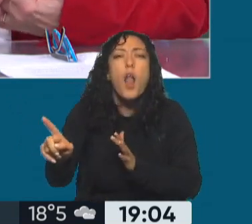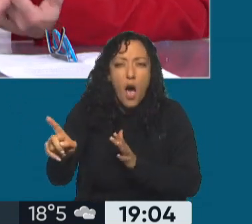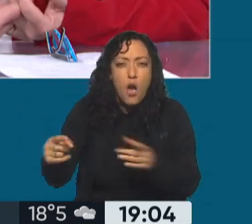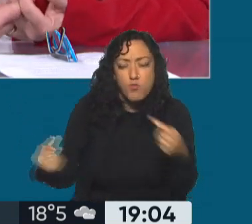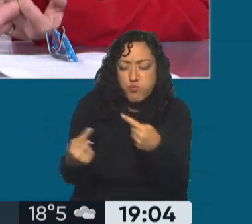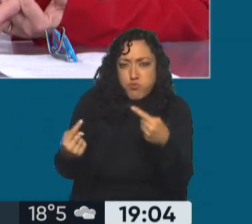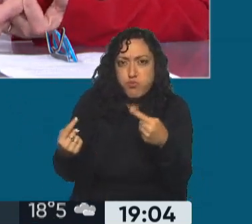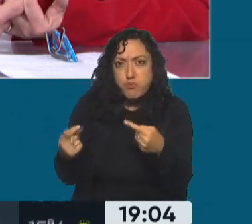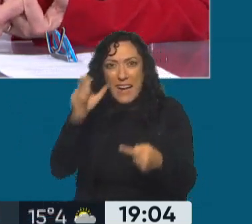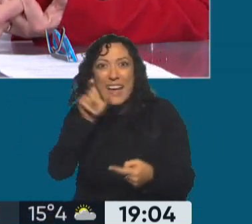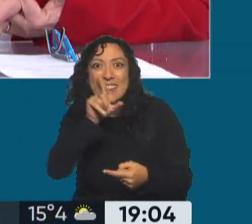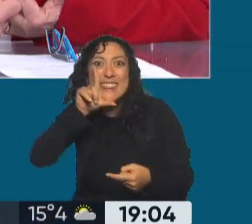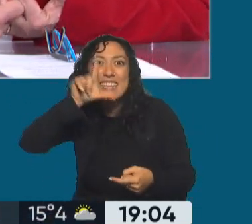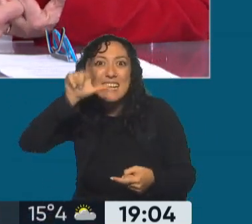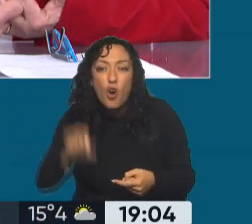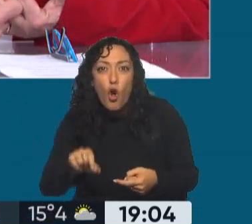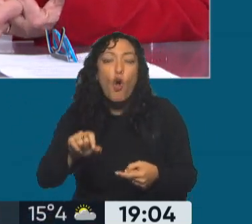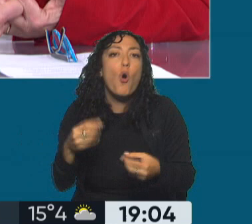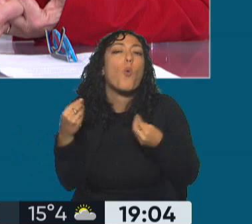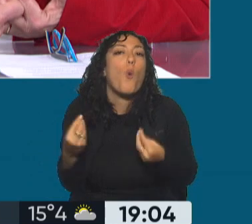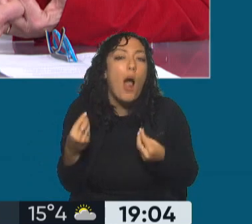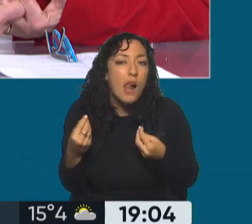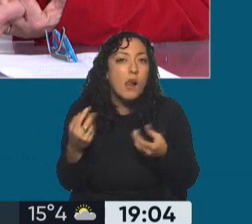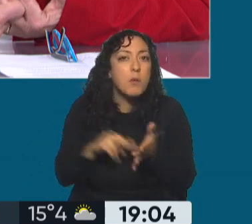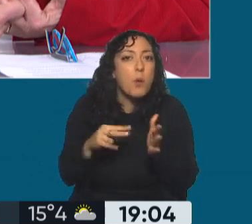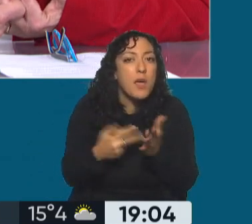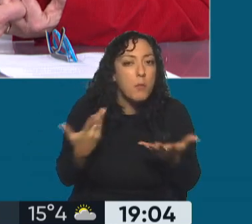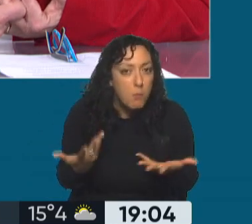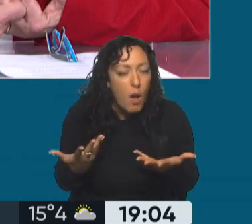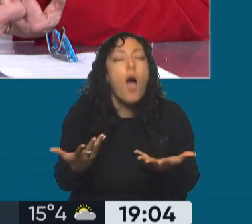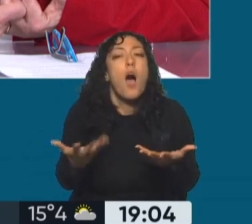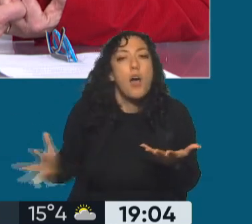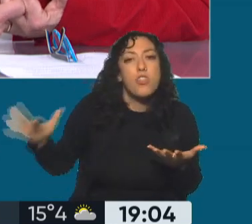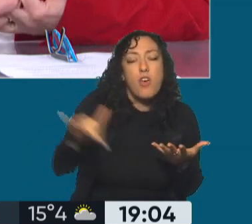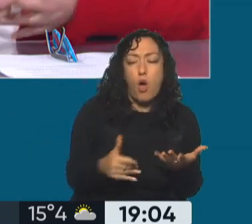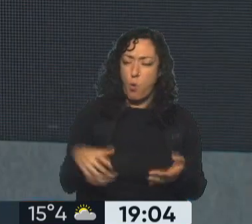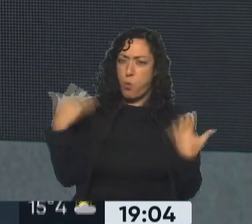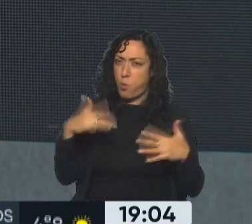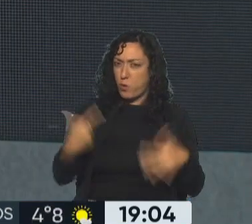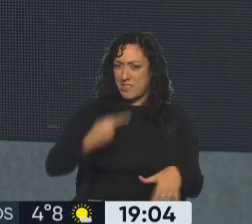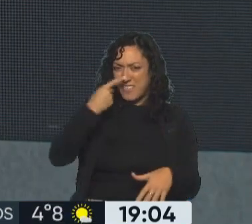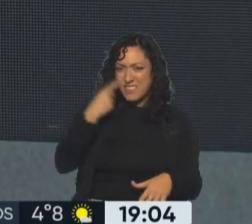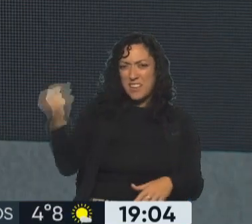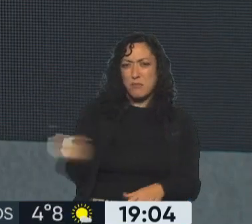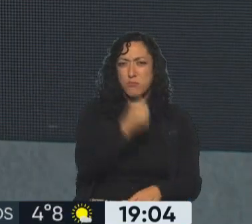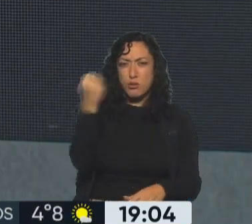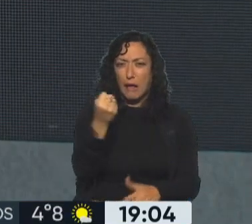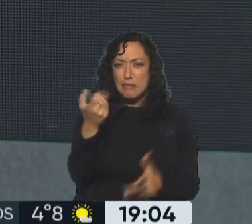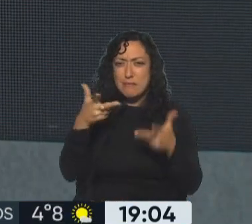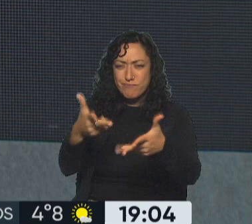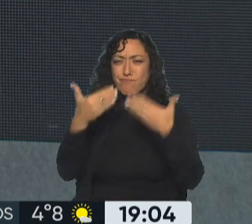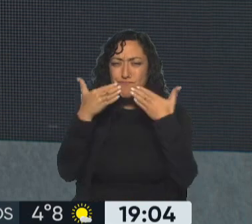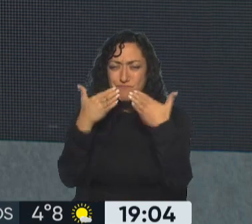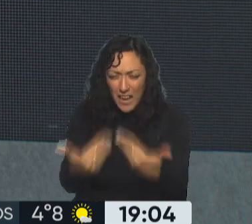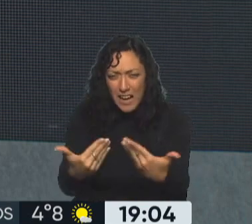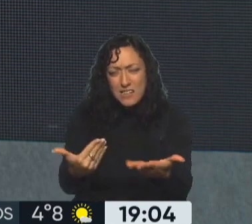dilemas éticos a los que se enfrenta? Todo sumamente interesante e importante. Miriam, te agradecemos